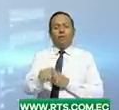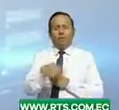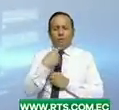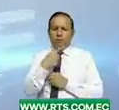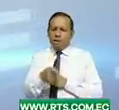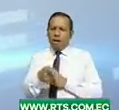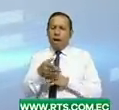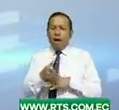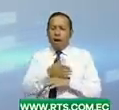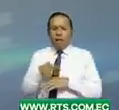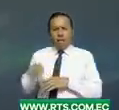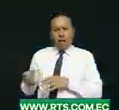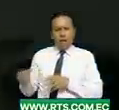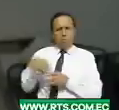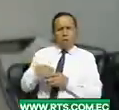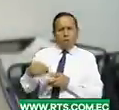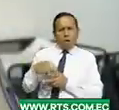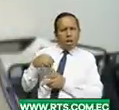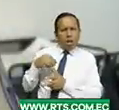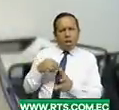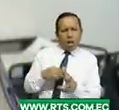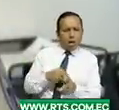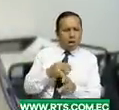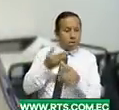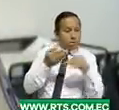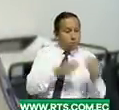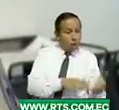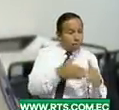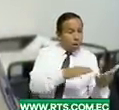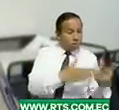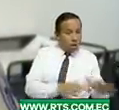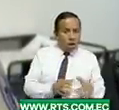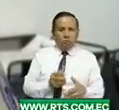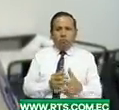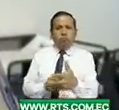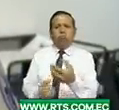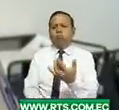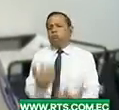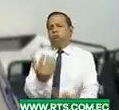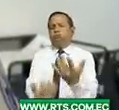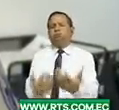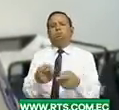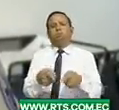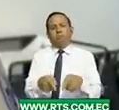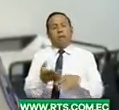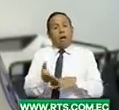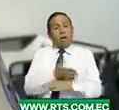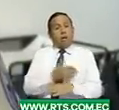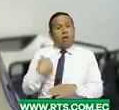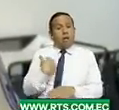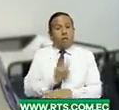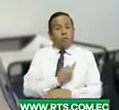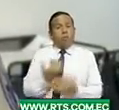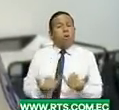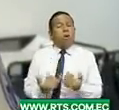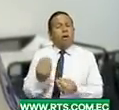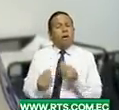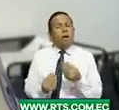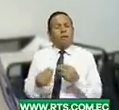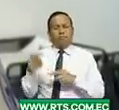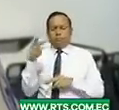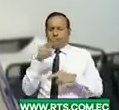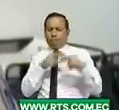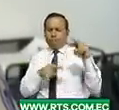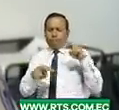Al momento nosotros estamos realizando las pericias correspondientes hemos dado a conocer a la autoridad competente